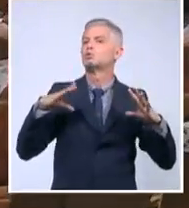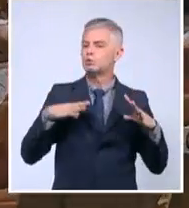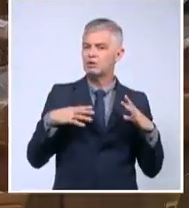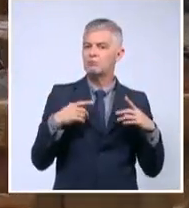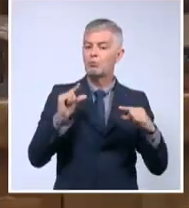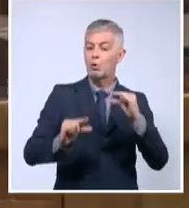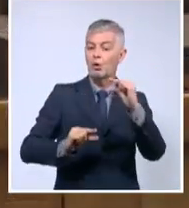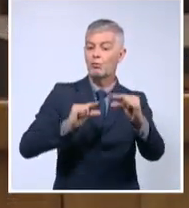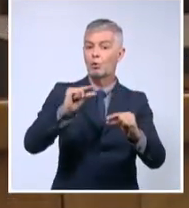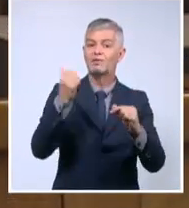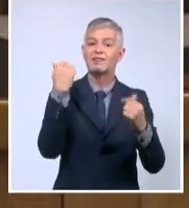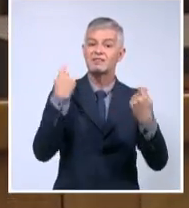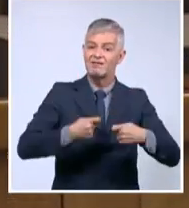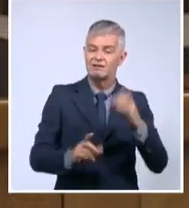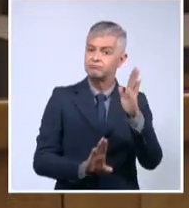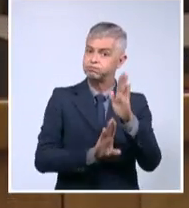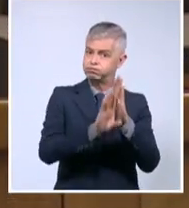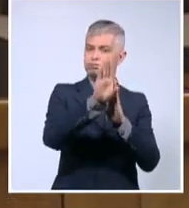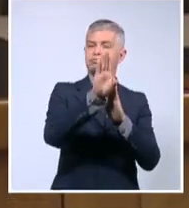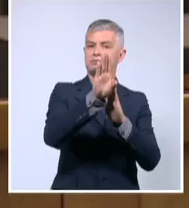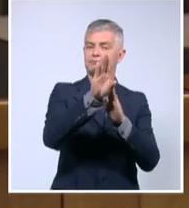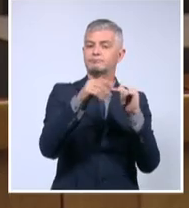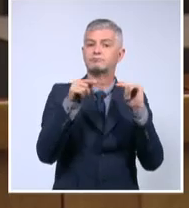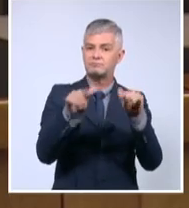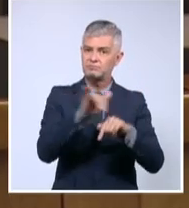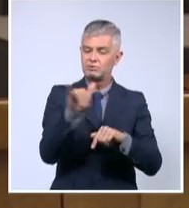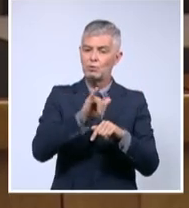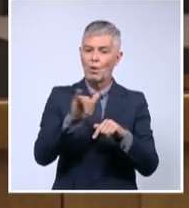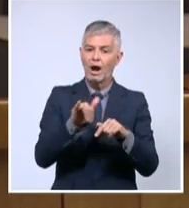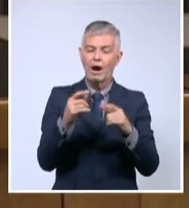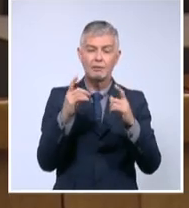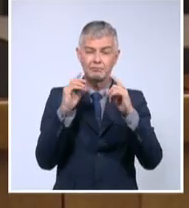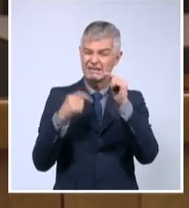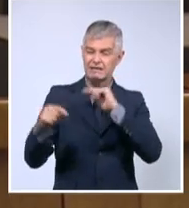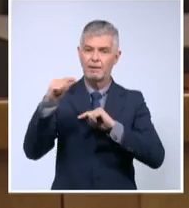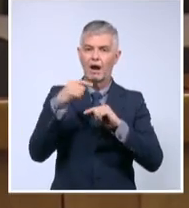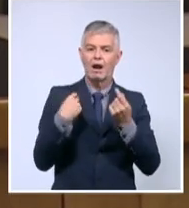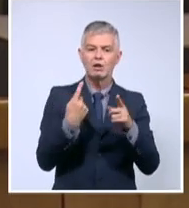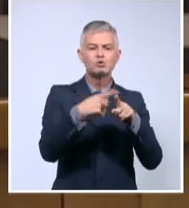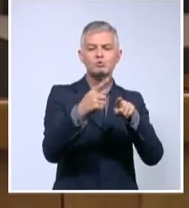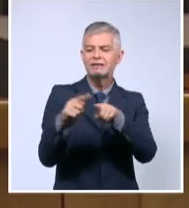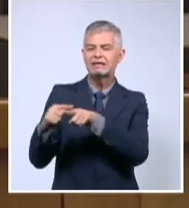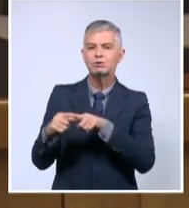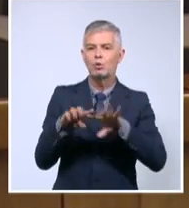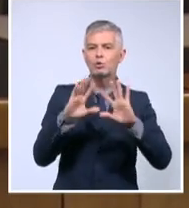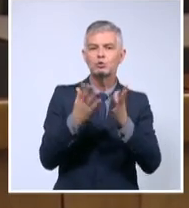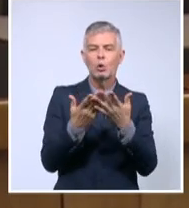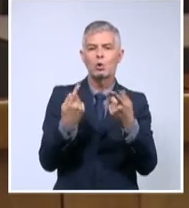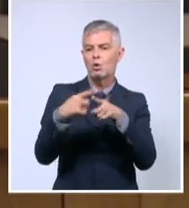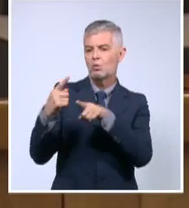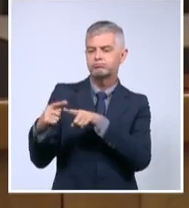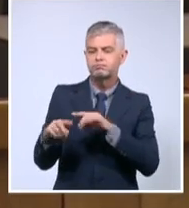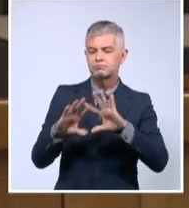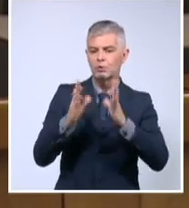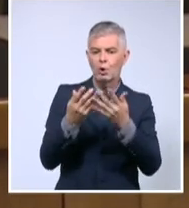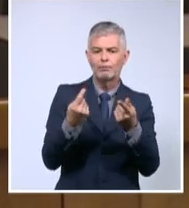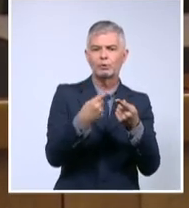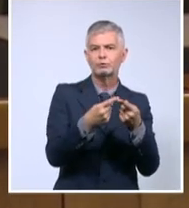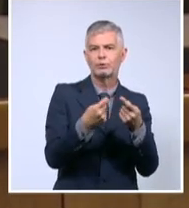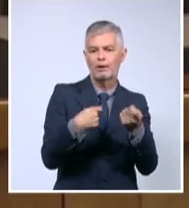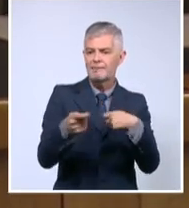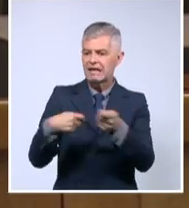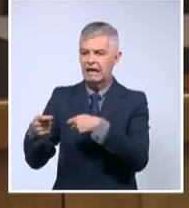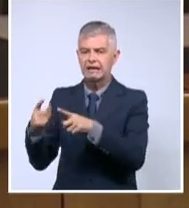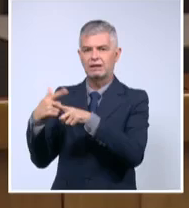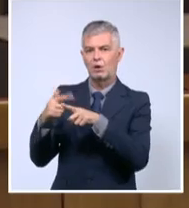gradual y con énfasis en los suministros para la circulación mercantil minorista en moneda nacional, sobre todo de productos